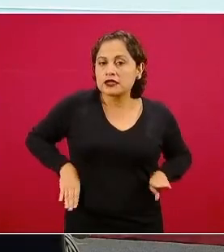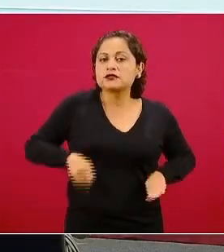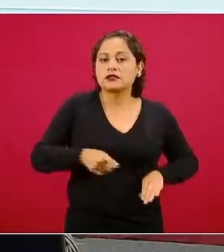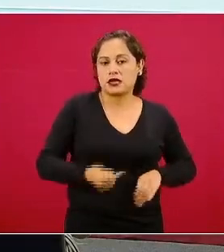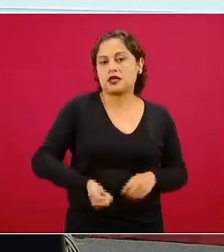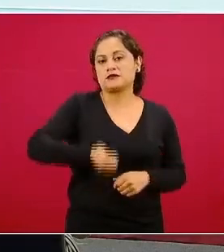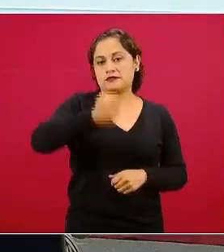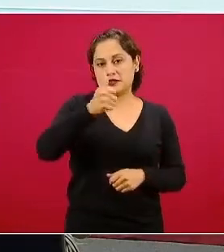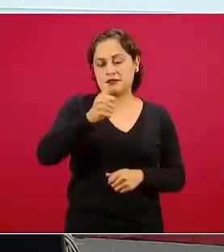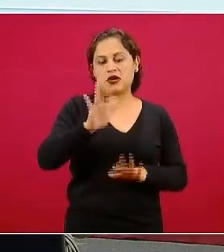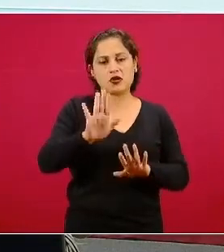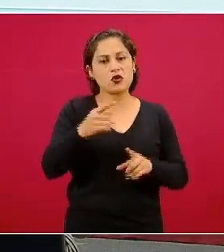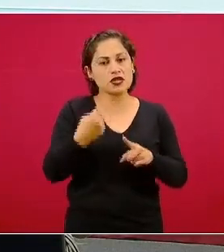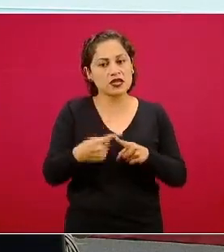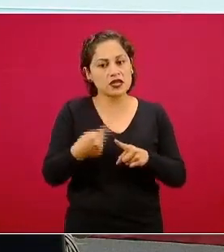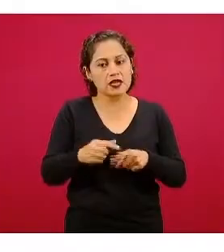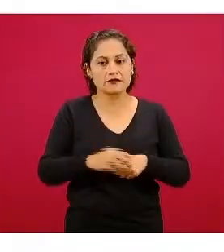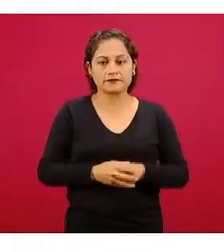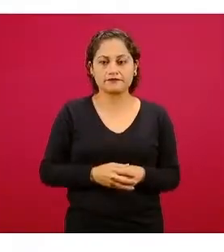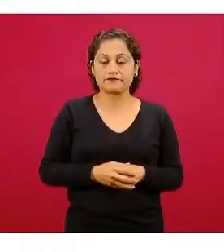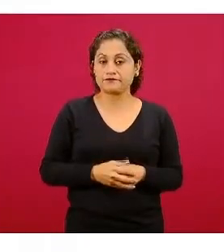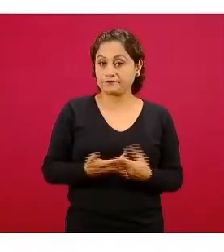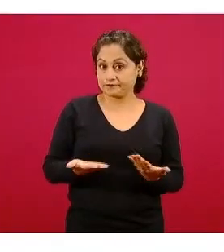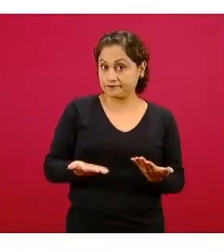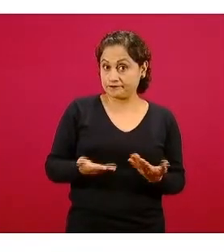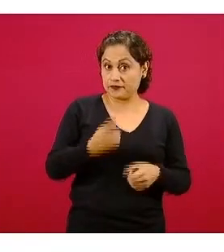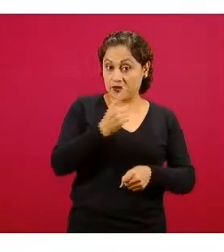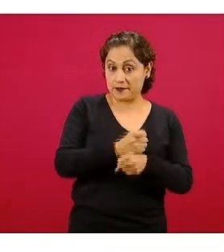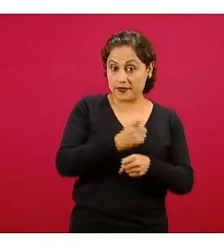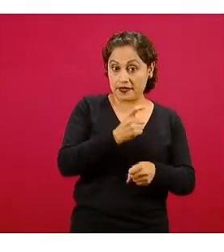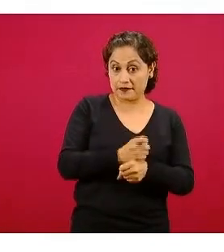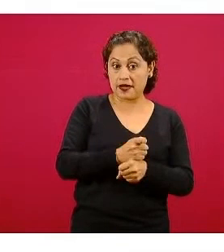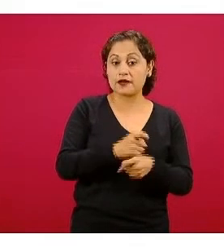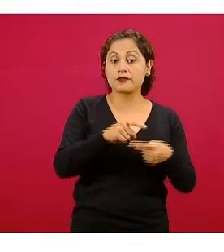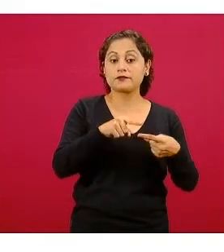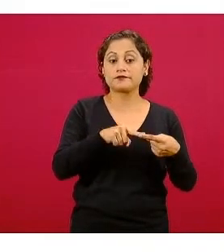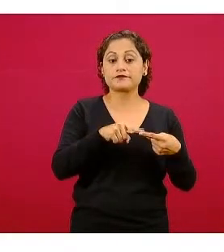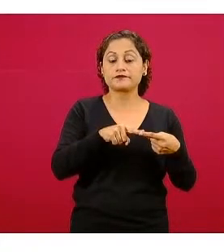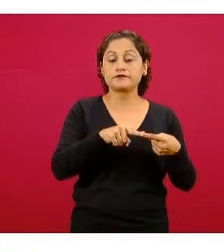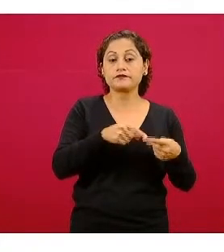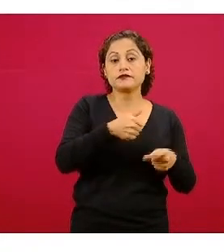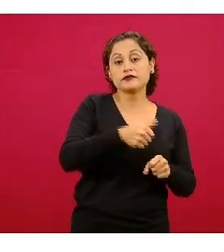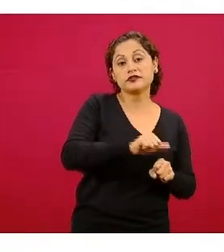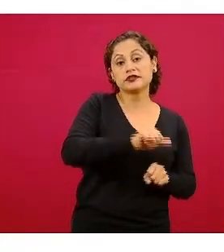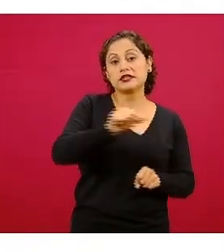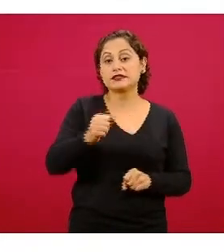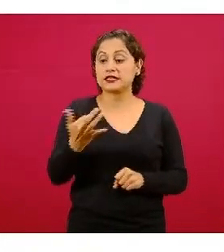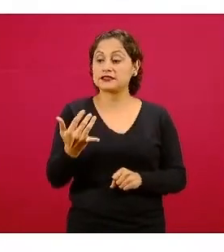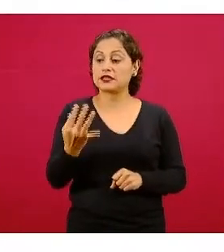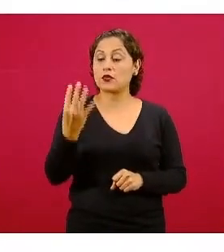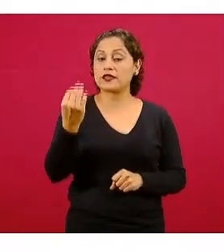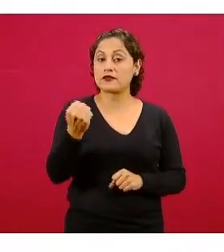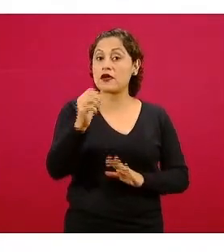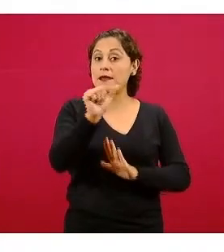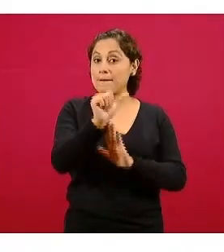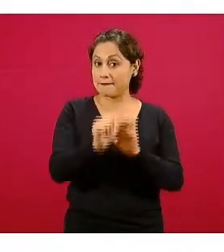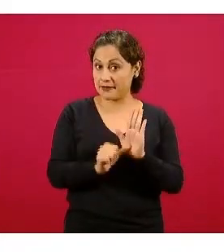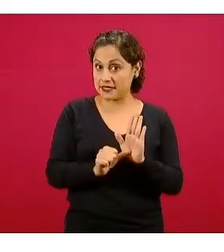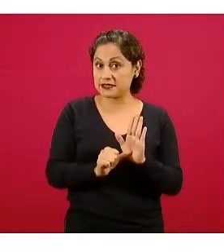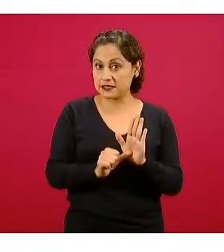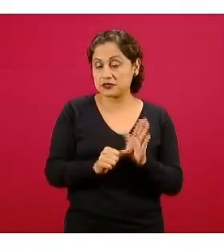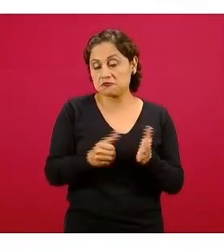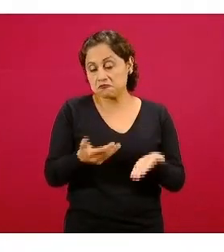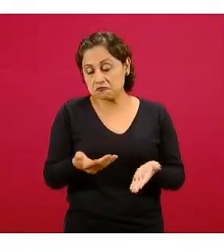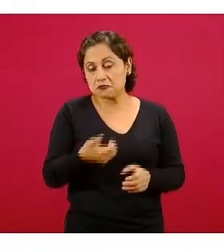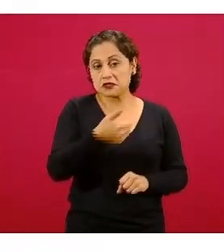poblaciones? La población blanco, que tiene que ver al 100% de la población de 6 a 59 meses, o sea, de 6